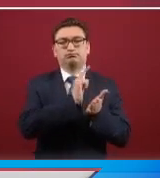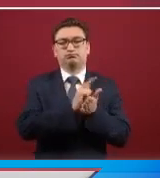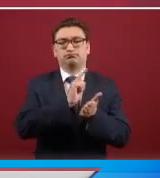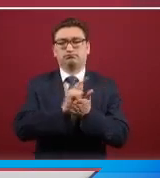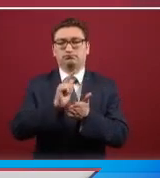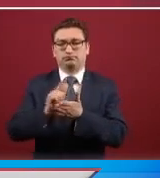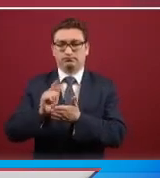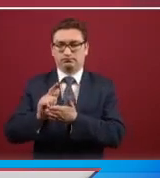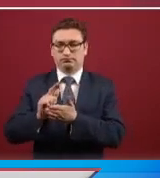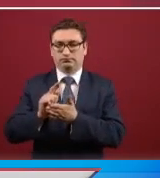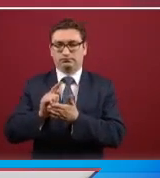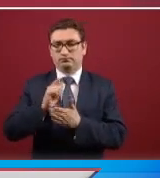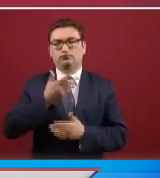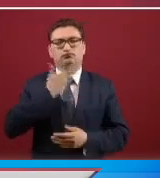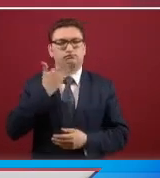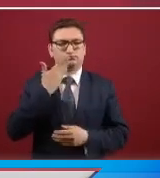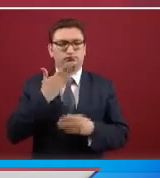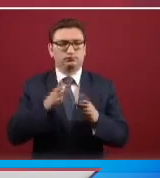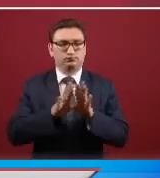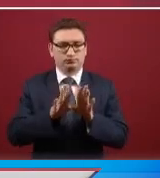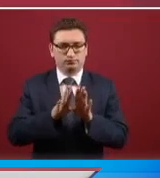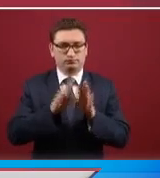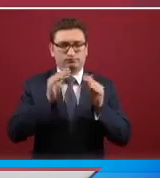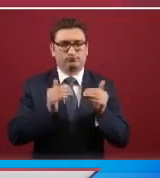de arriba para abajo,